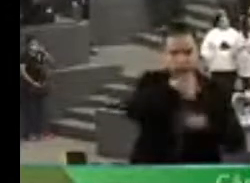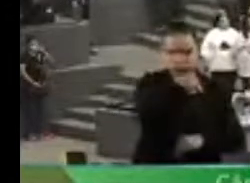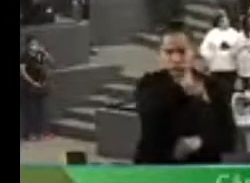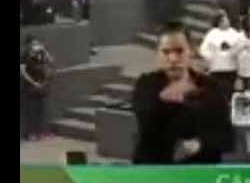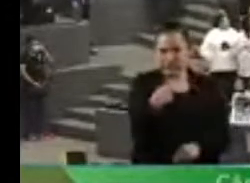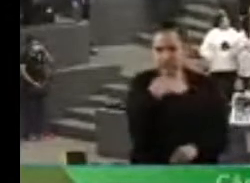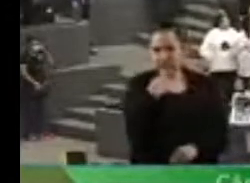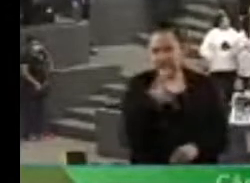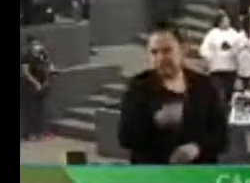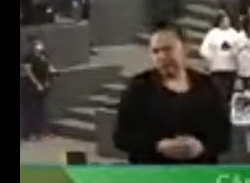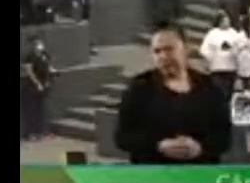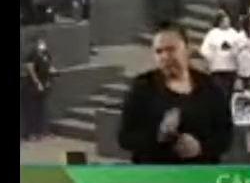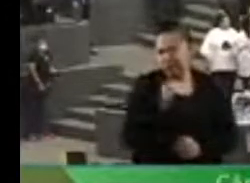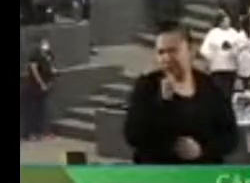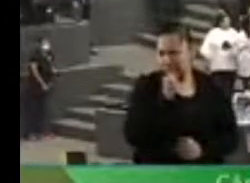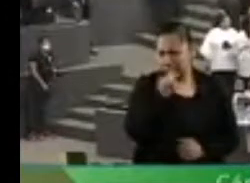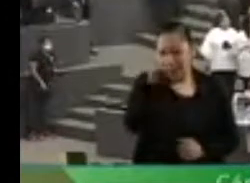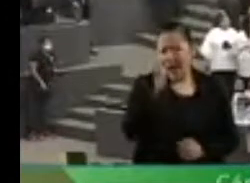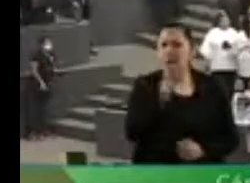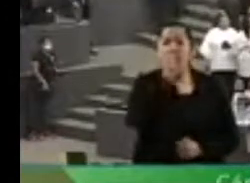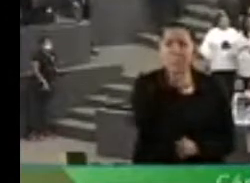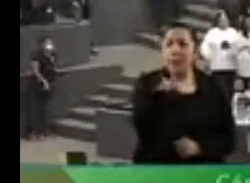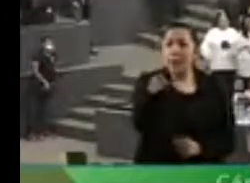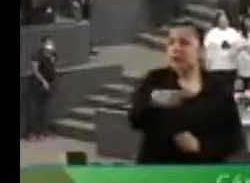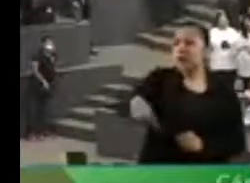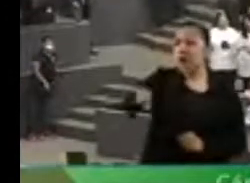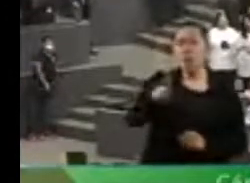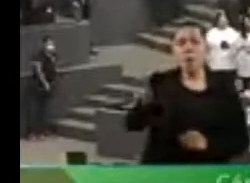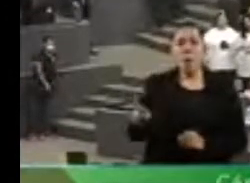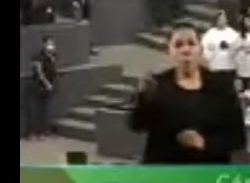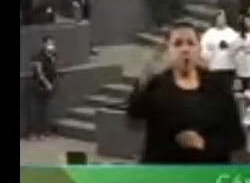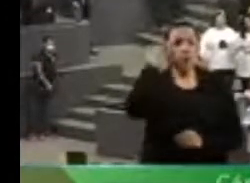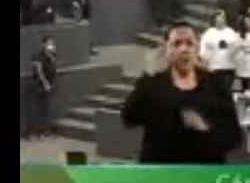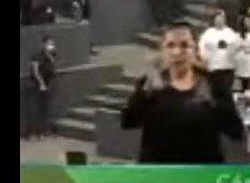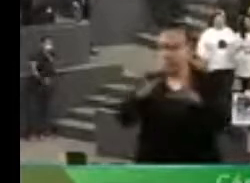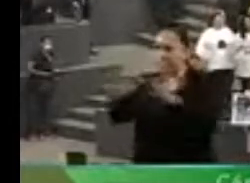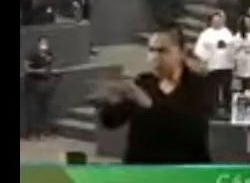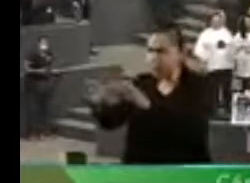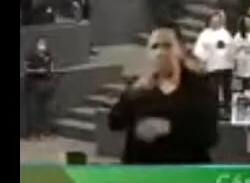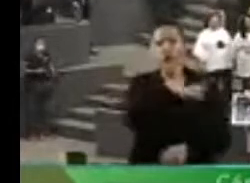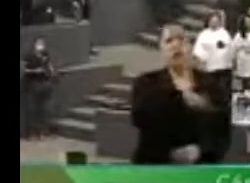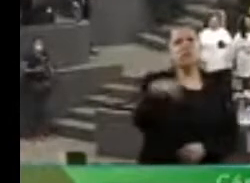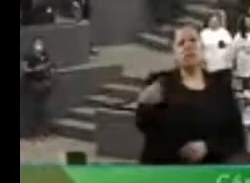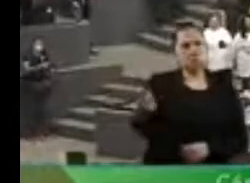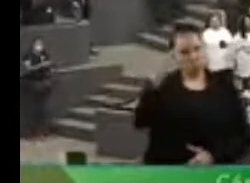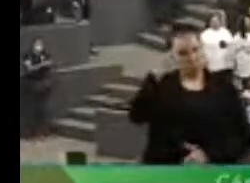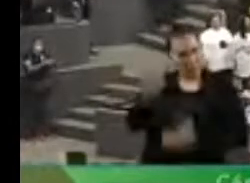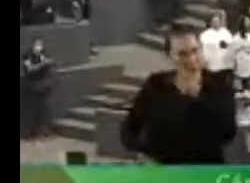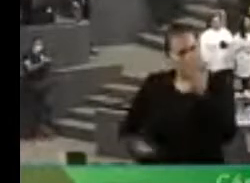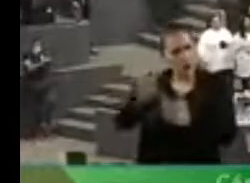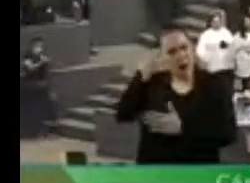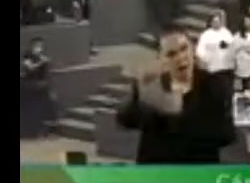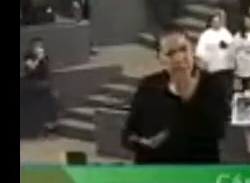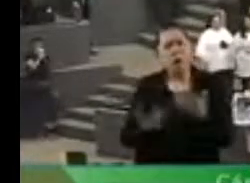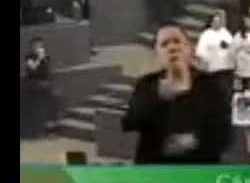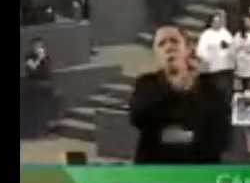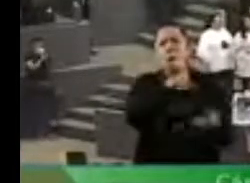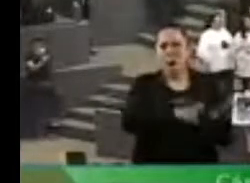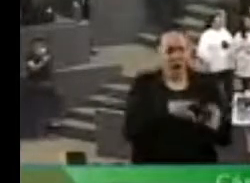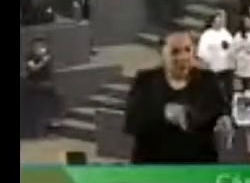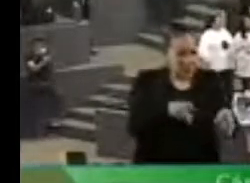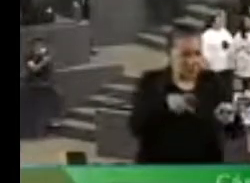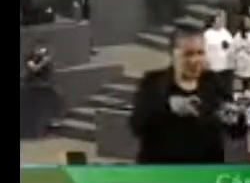No solo eso, han agraviado a pueblos originarios, han despojado, han contaminado y vienen con una